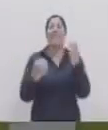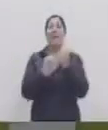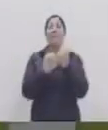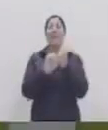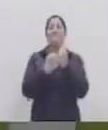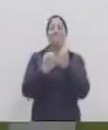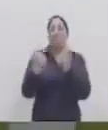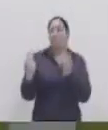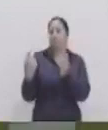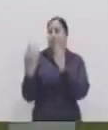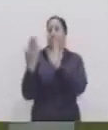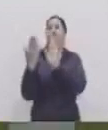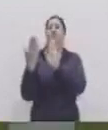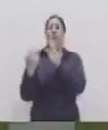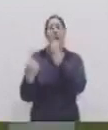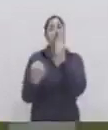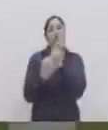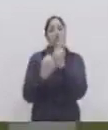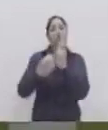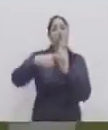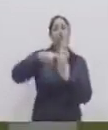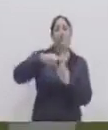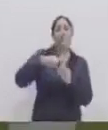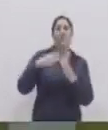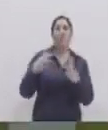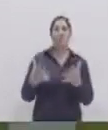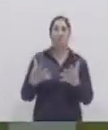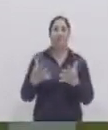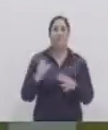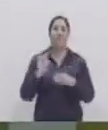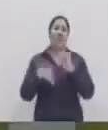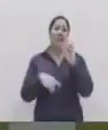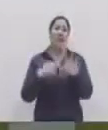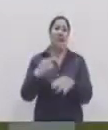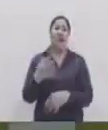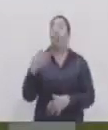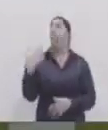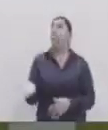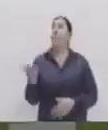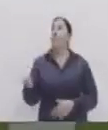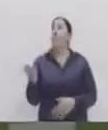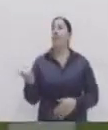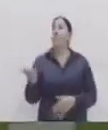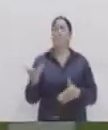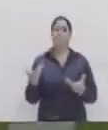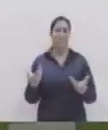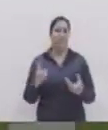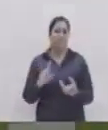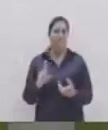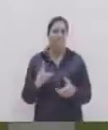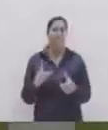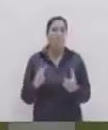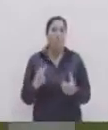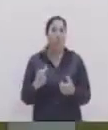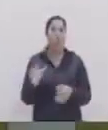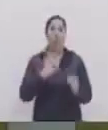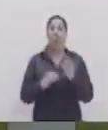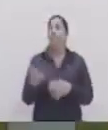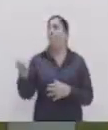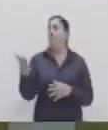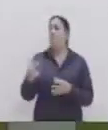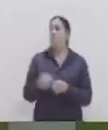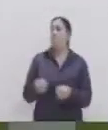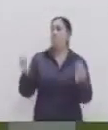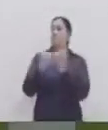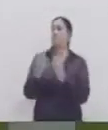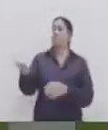asertivo positivo, ¿verdad? No venir y solo pedir. Una de las situaciones es a veces no sabemos pedir, ¿verdad? O pedimos en exceso,